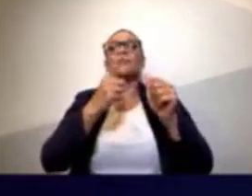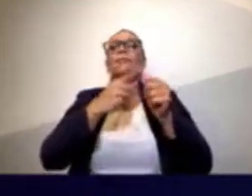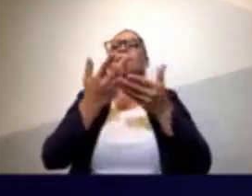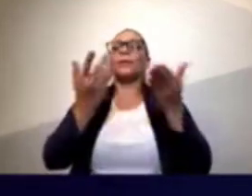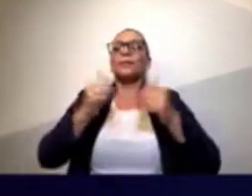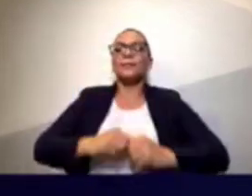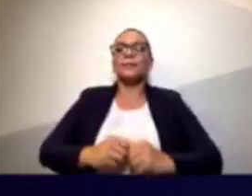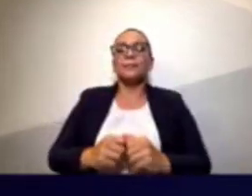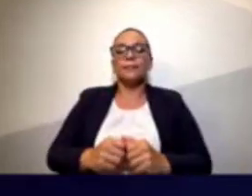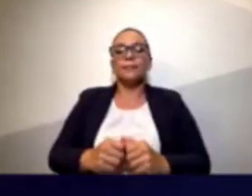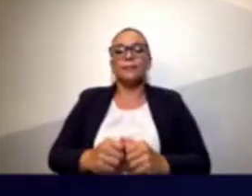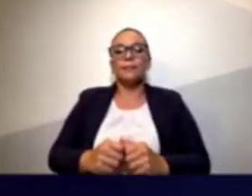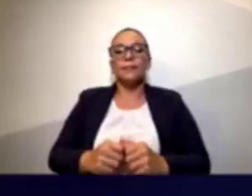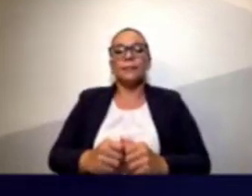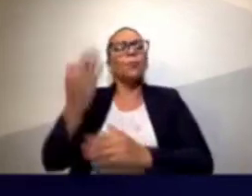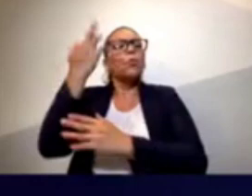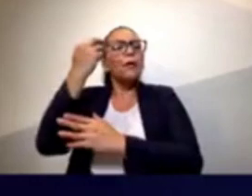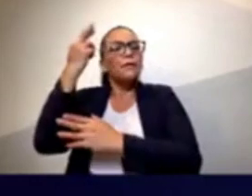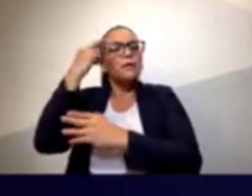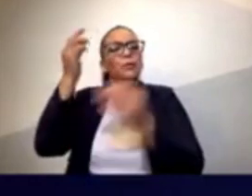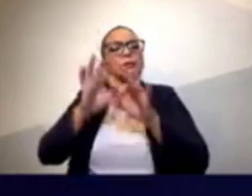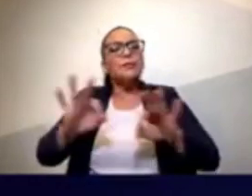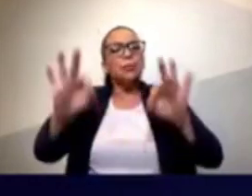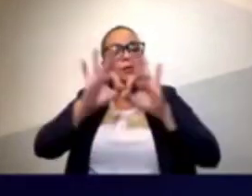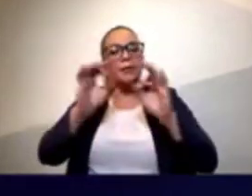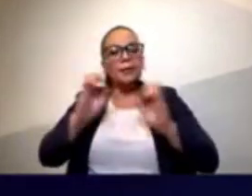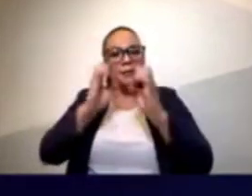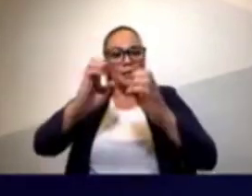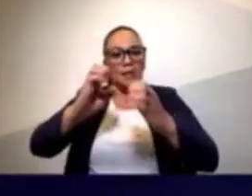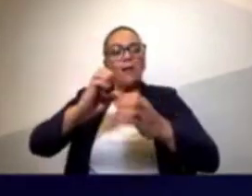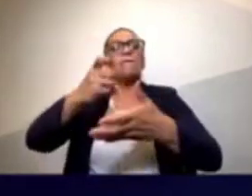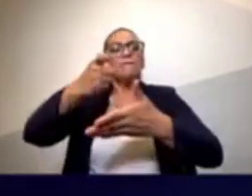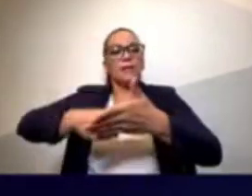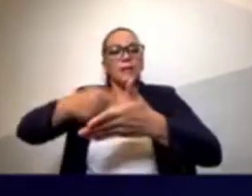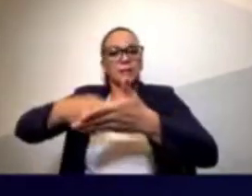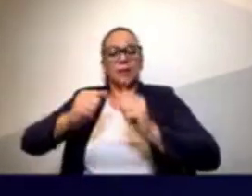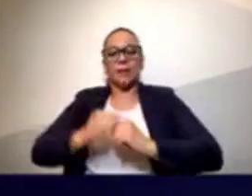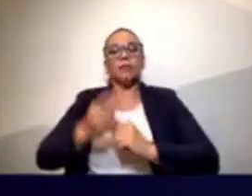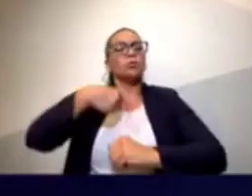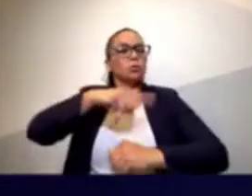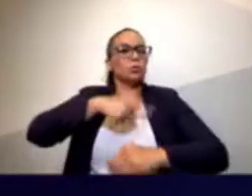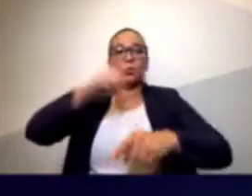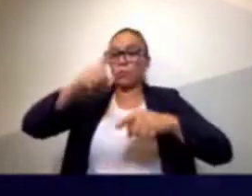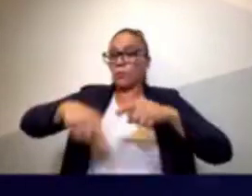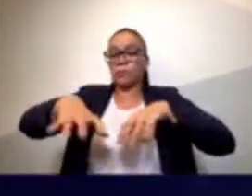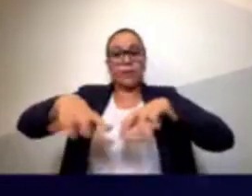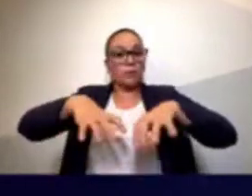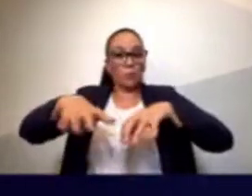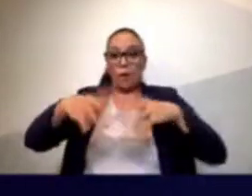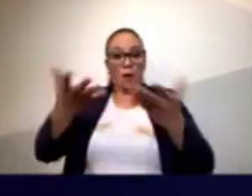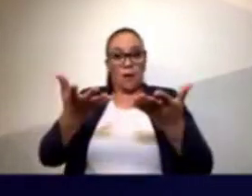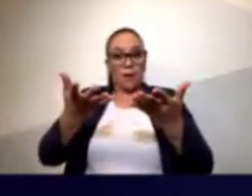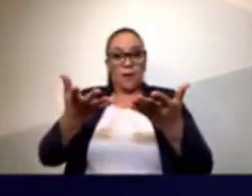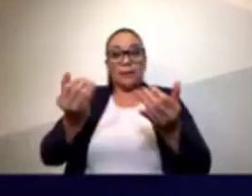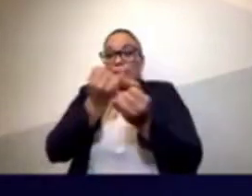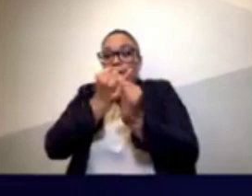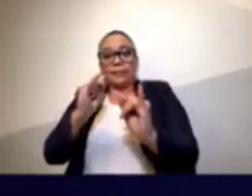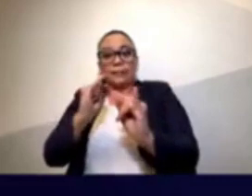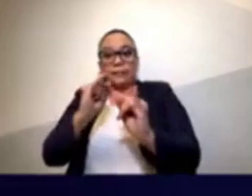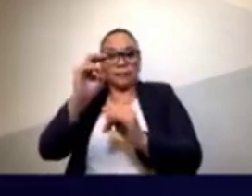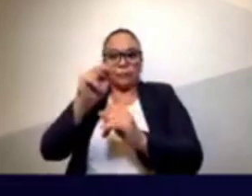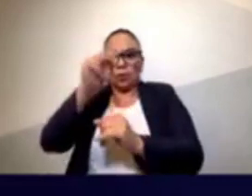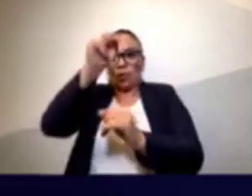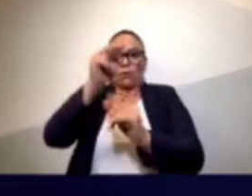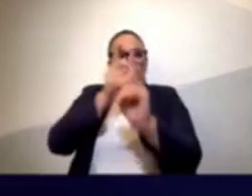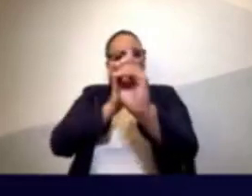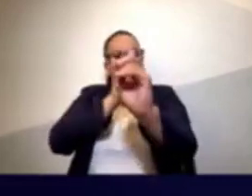analizar por qué tenemos que tener una estrategia fiscal. Y es que no podemos actuar sin un norte. El